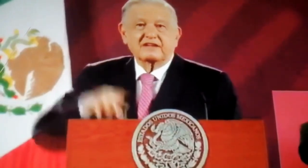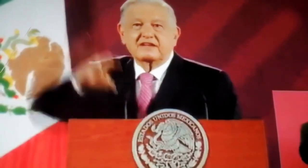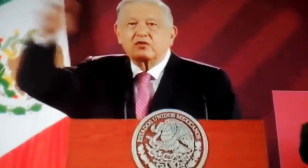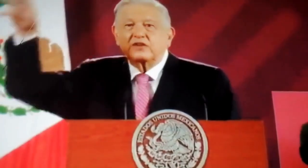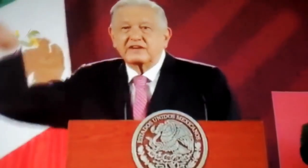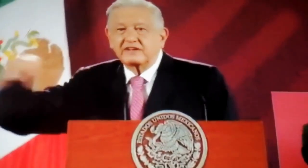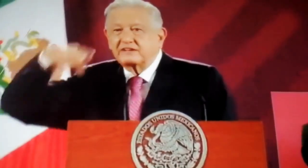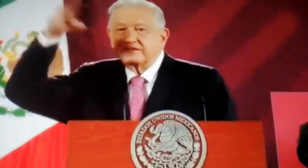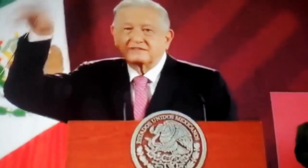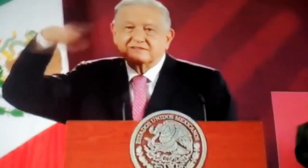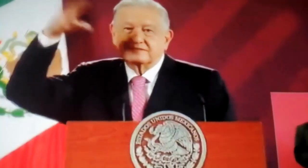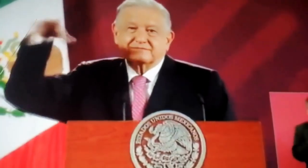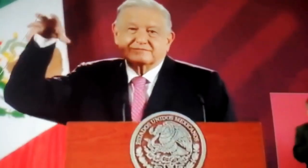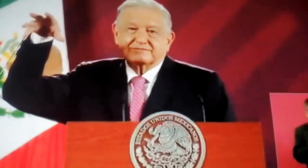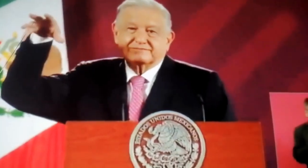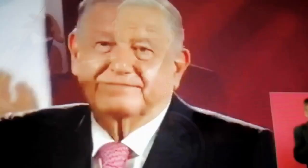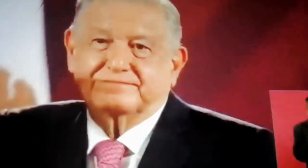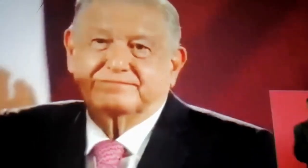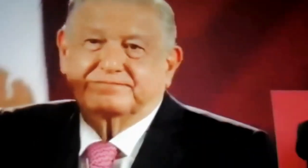Quienes escogen,